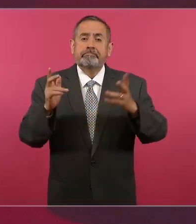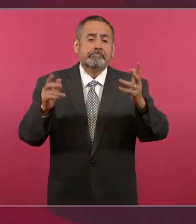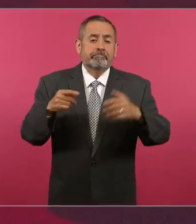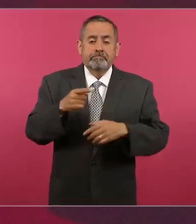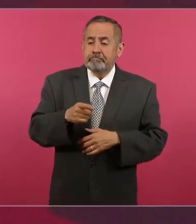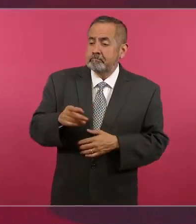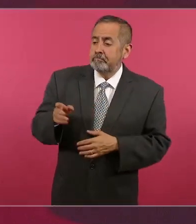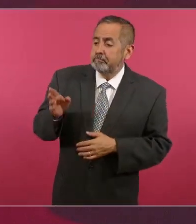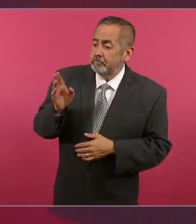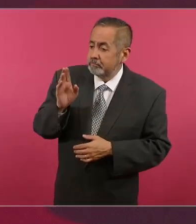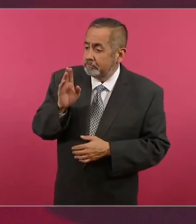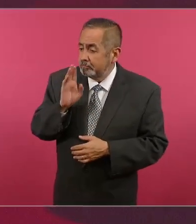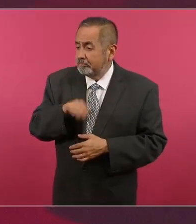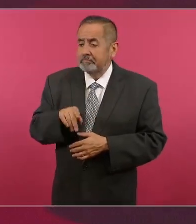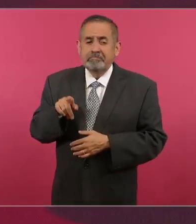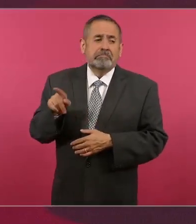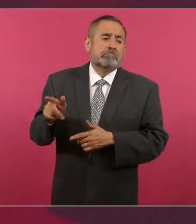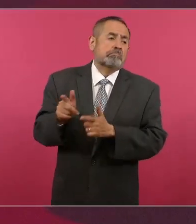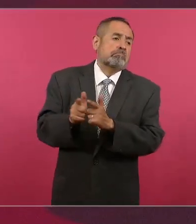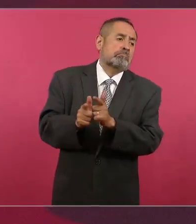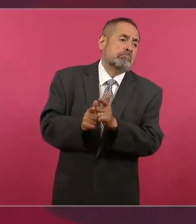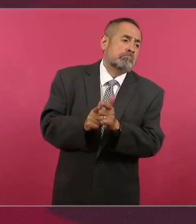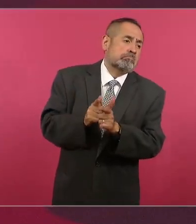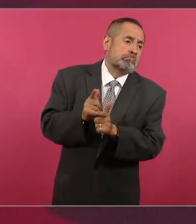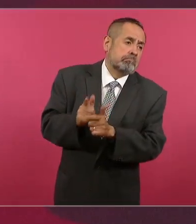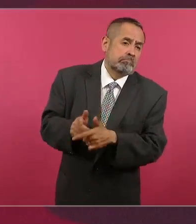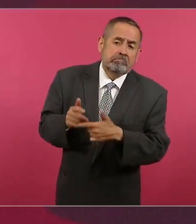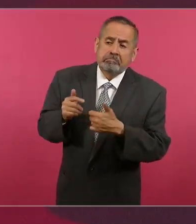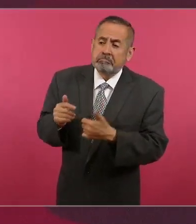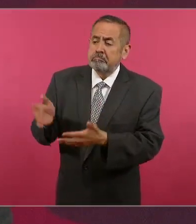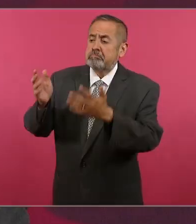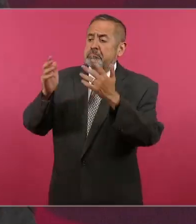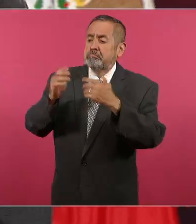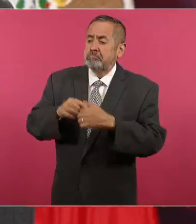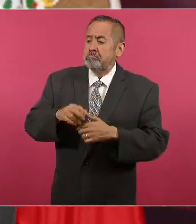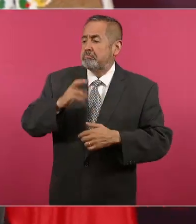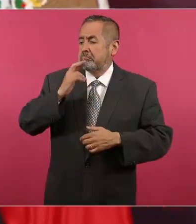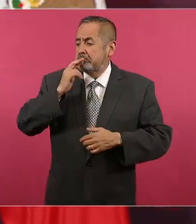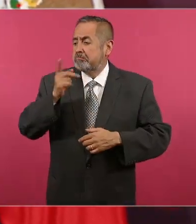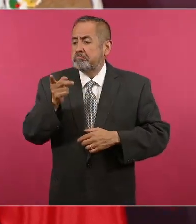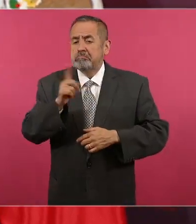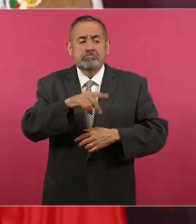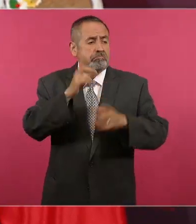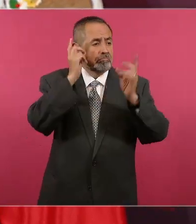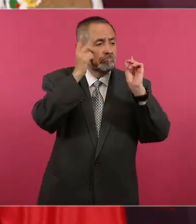va más despacio que si se fuese a caballo